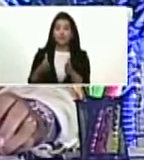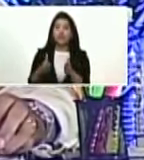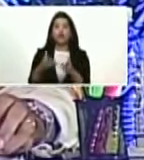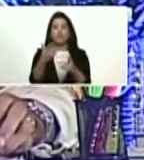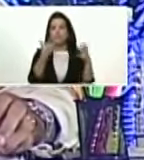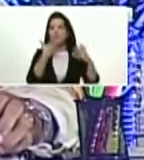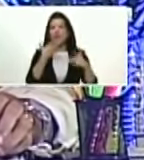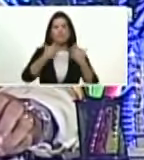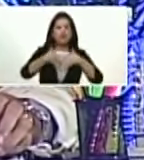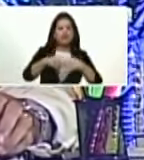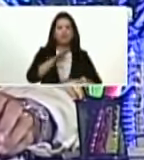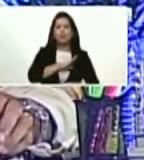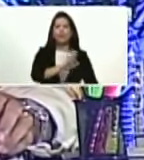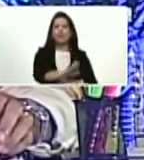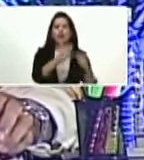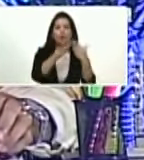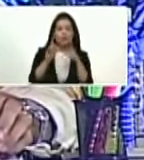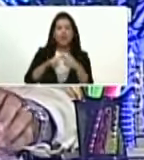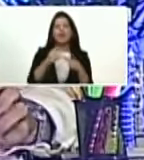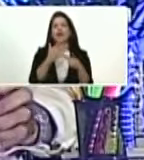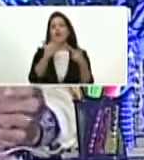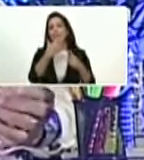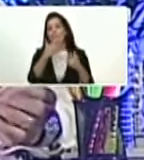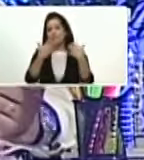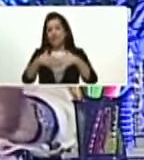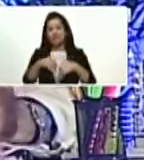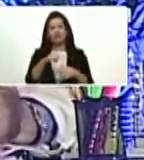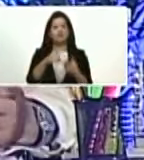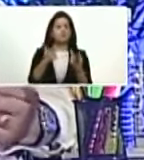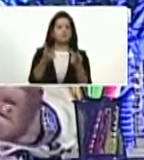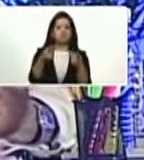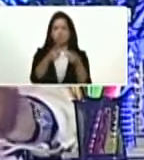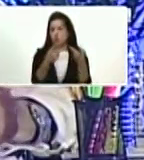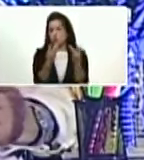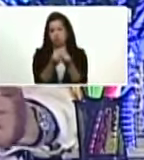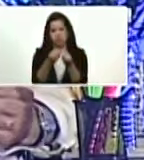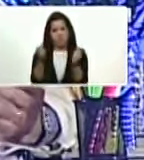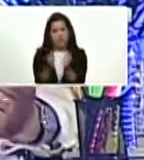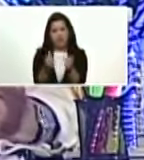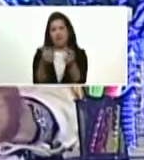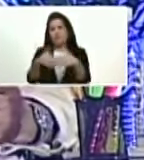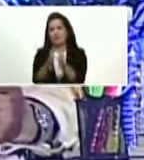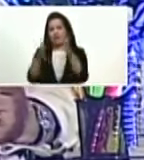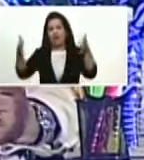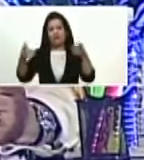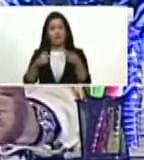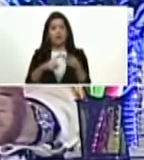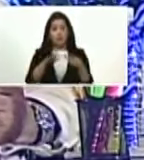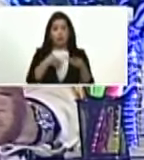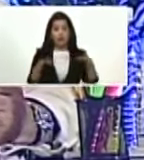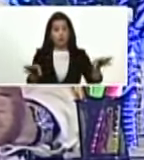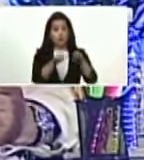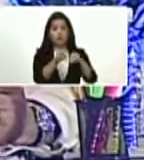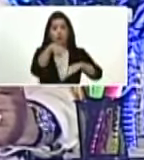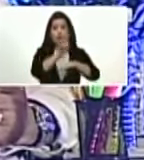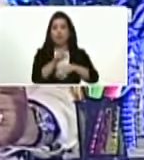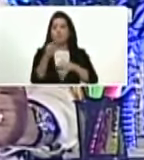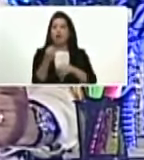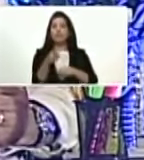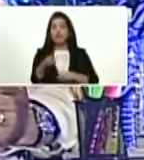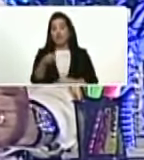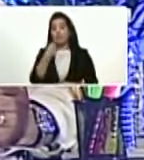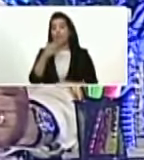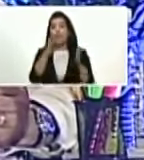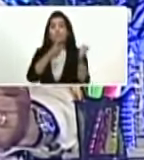productivo en sus distintas escalas, que garantice los insumos, el financiamiento, la planificación, la producción y